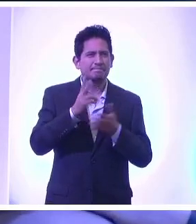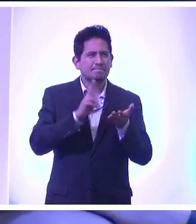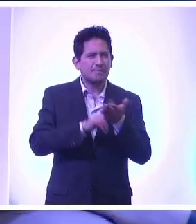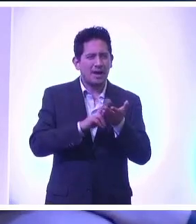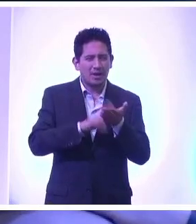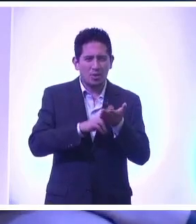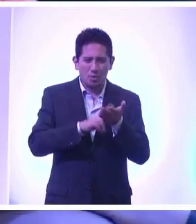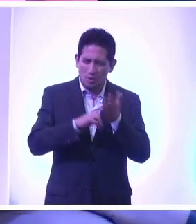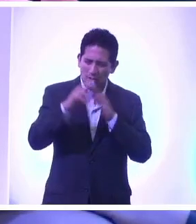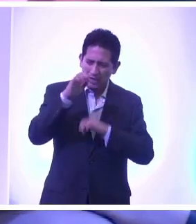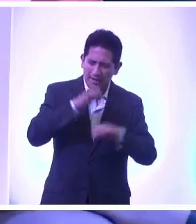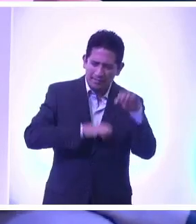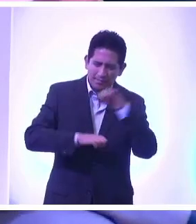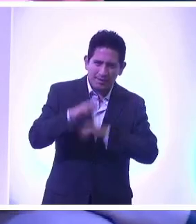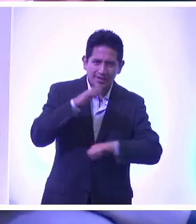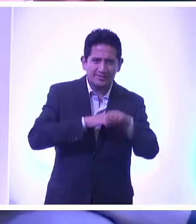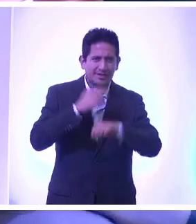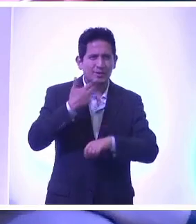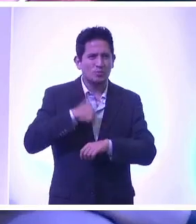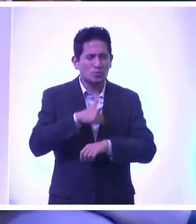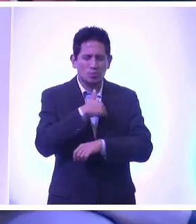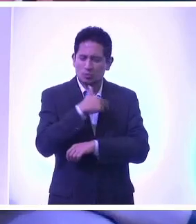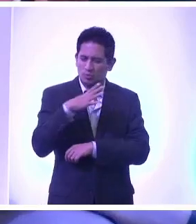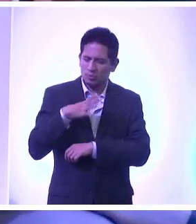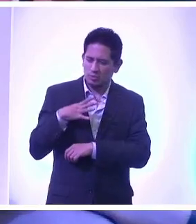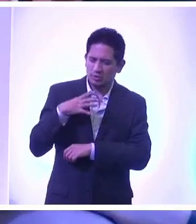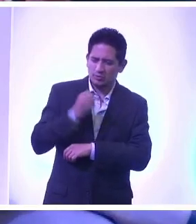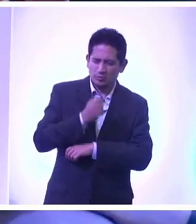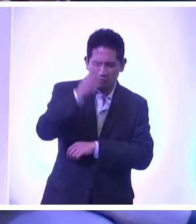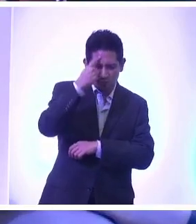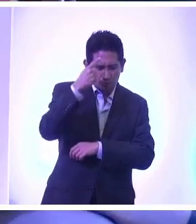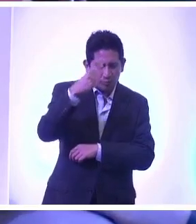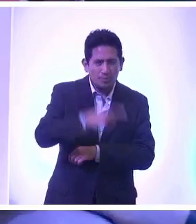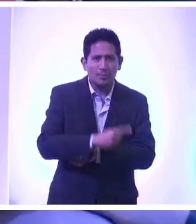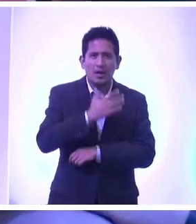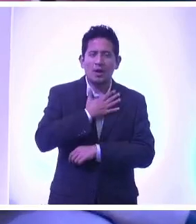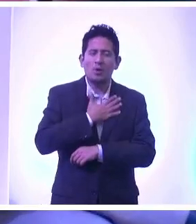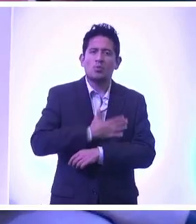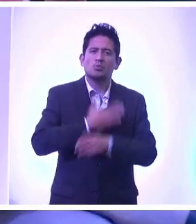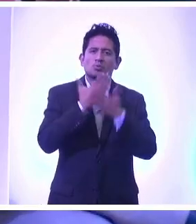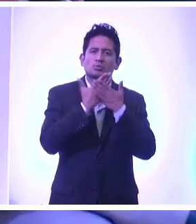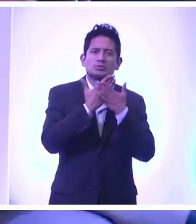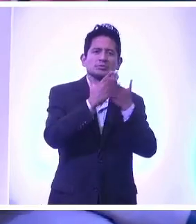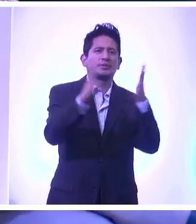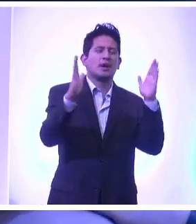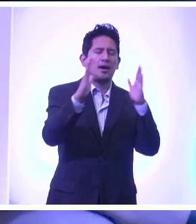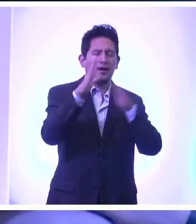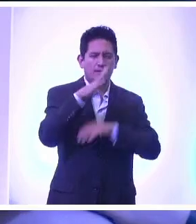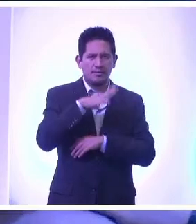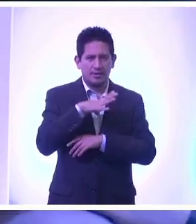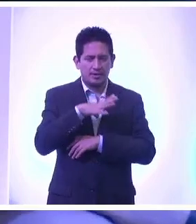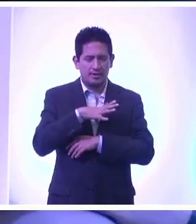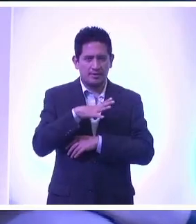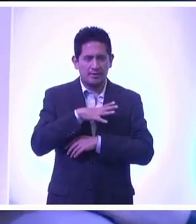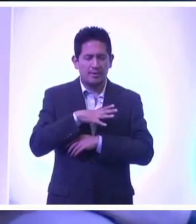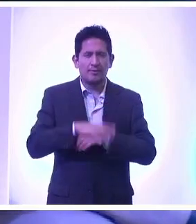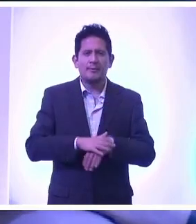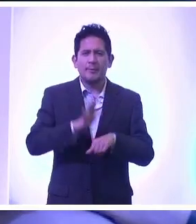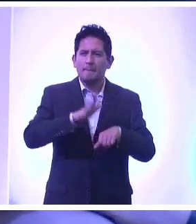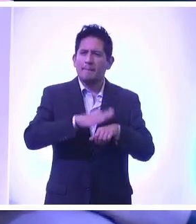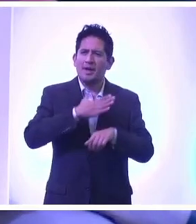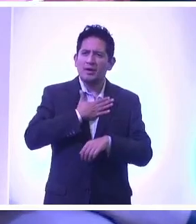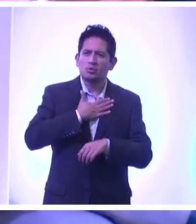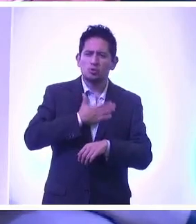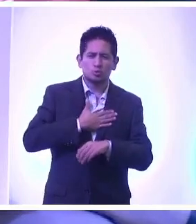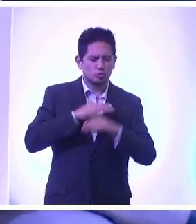este esfuerzo por tener una justicia más abierta más equitativa eh